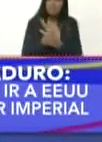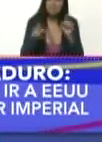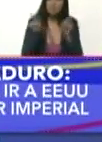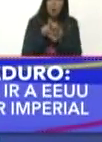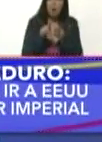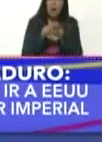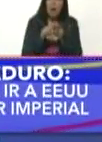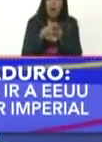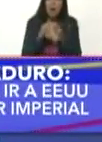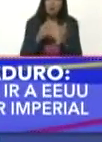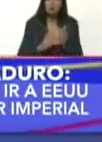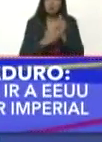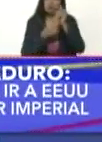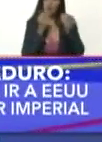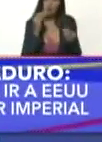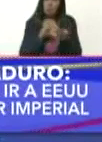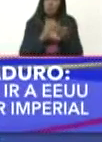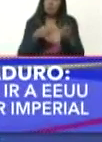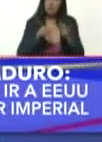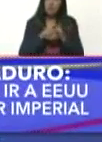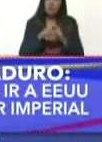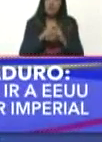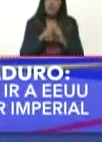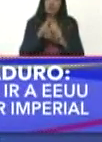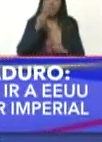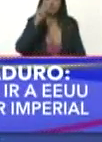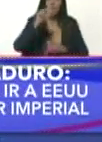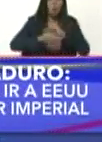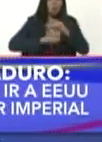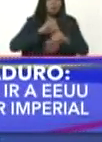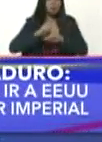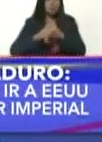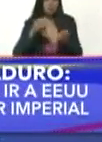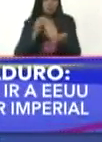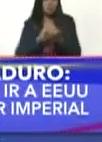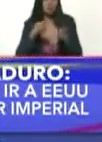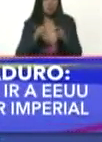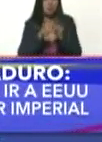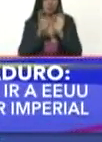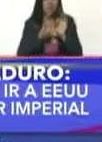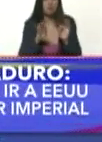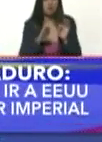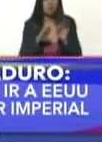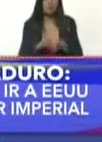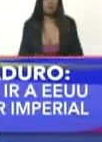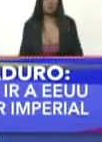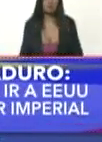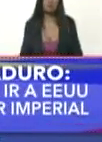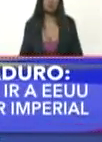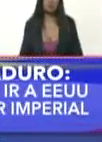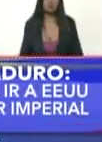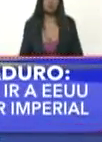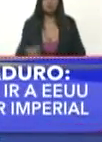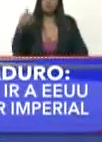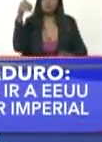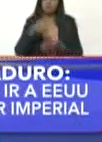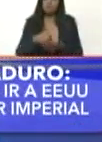¿Cuál era su doctrina y cómo la aplicaron durante dos siglos? A trocha y mocha,